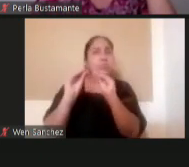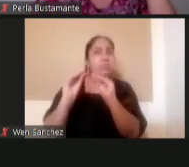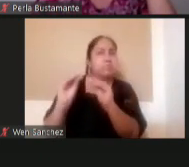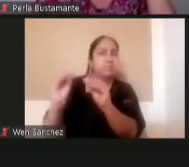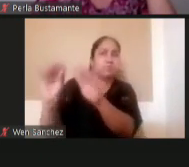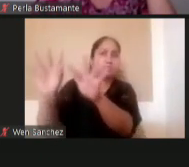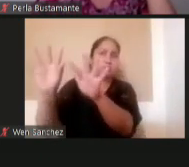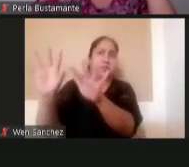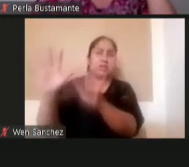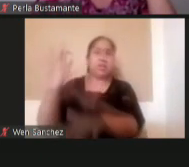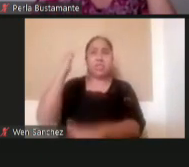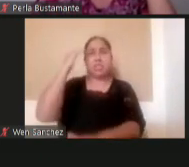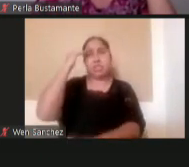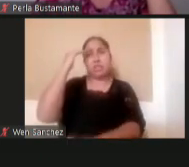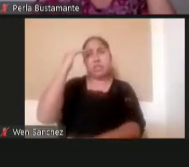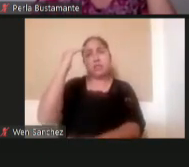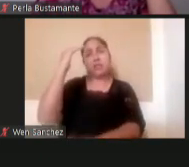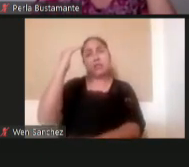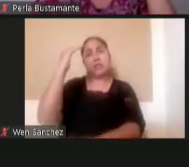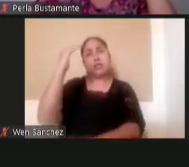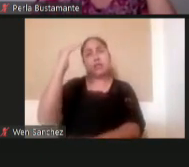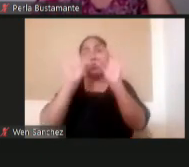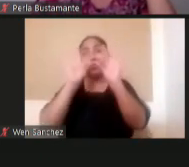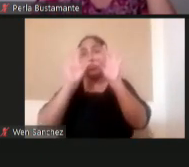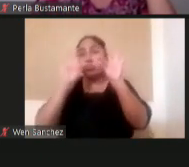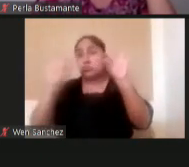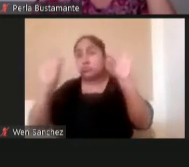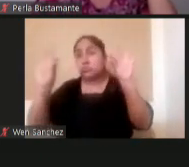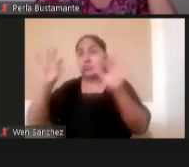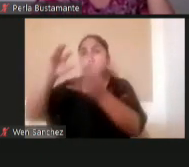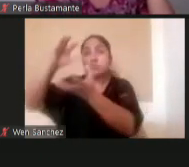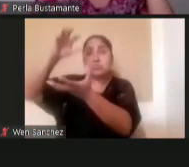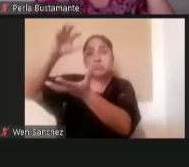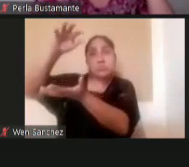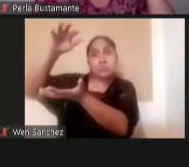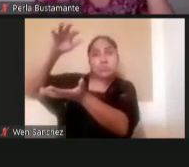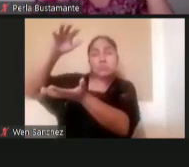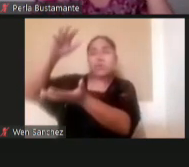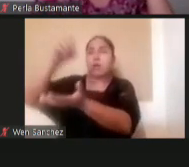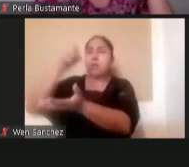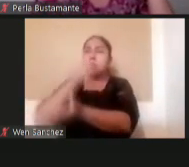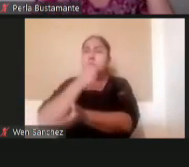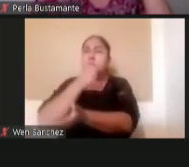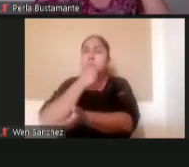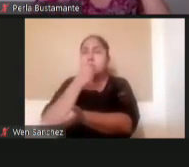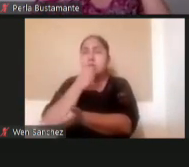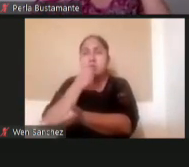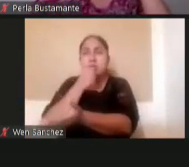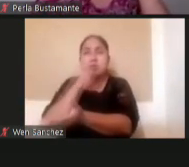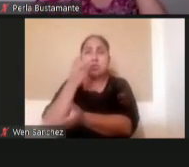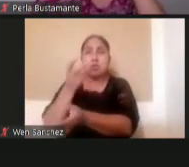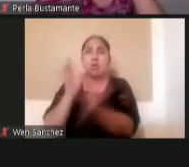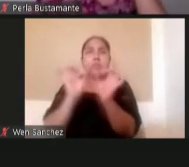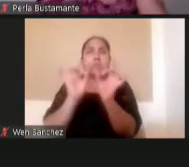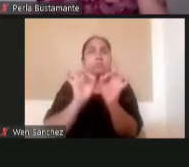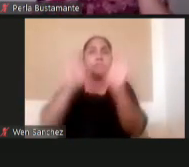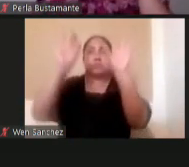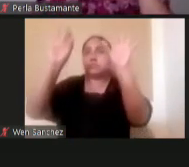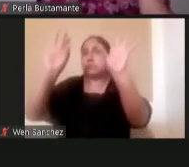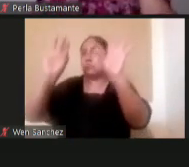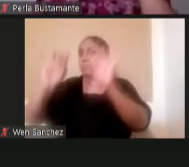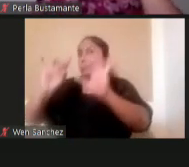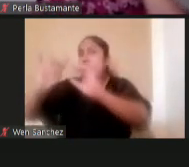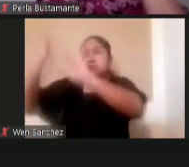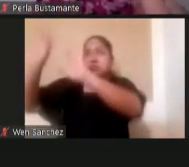planeación desde hace muchos años anteriores de mantenimiento y por eso se está ocasionando esta crisis.